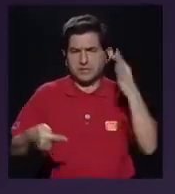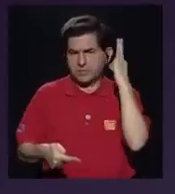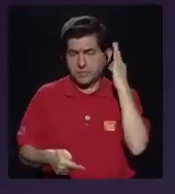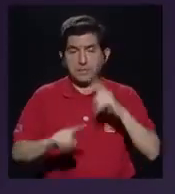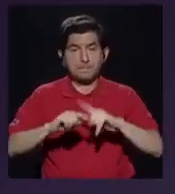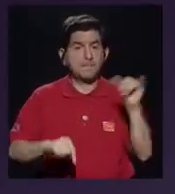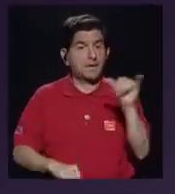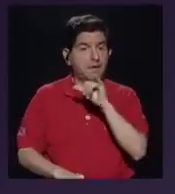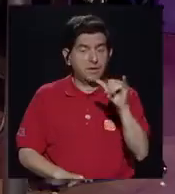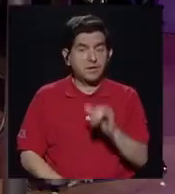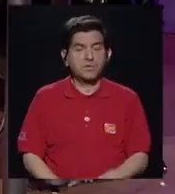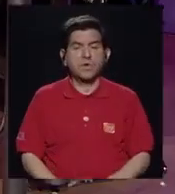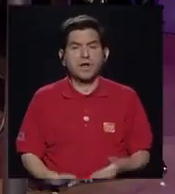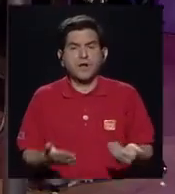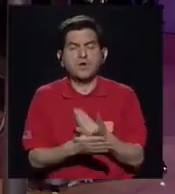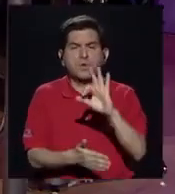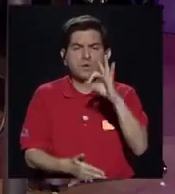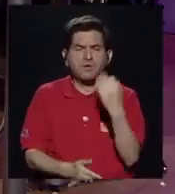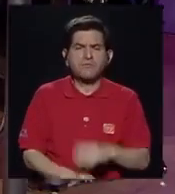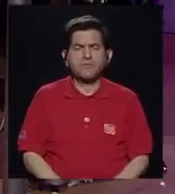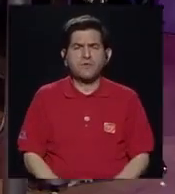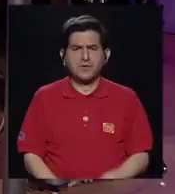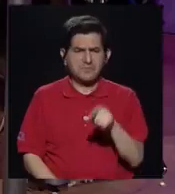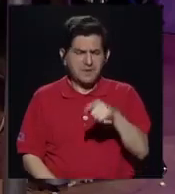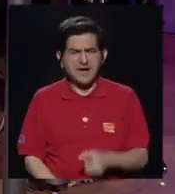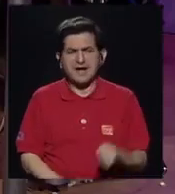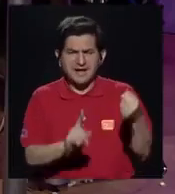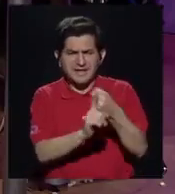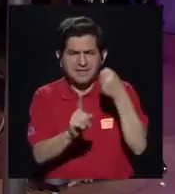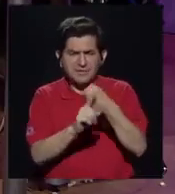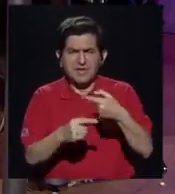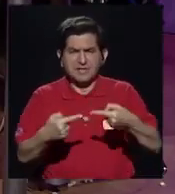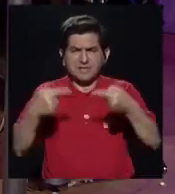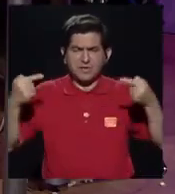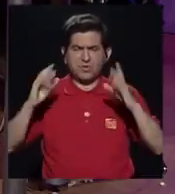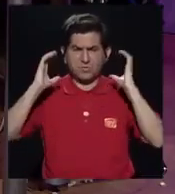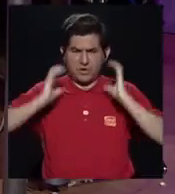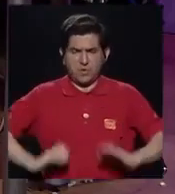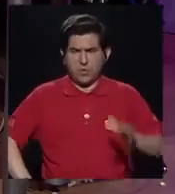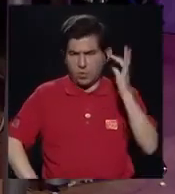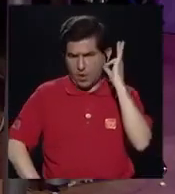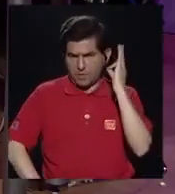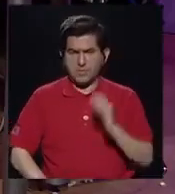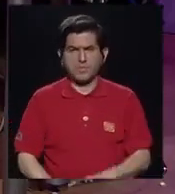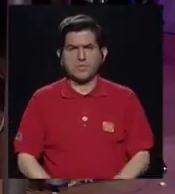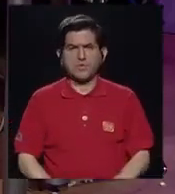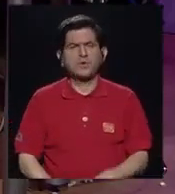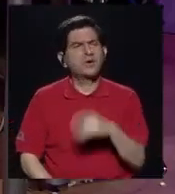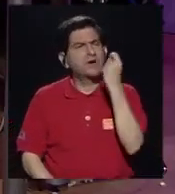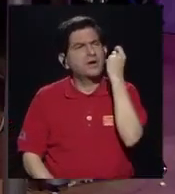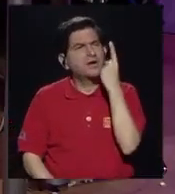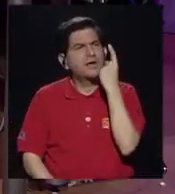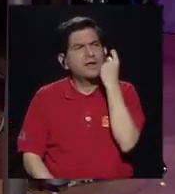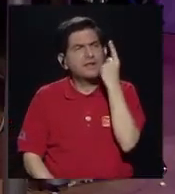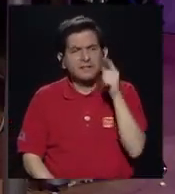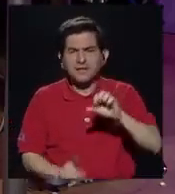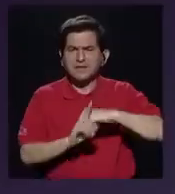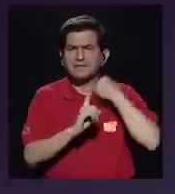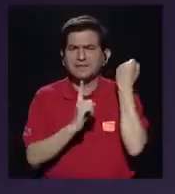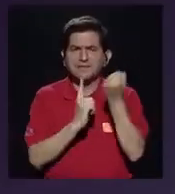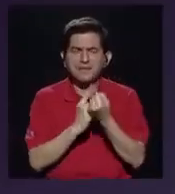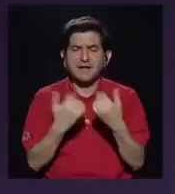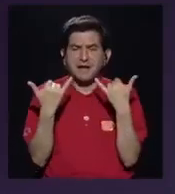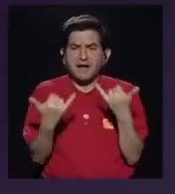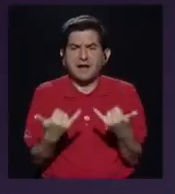pero también formas nuevas de crueldad y ensañamiento en los cuerpos de las mujeres Cómo cómo entender esta situación